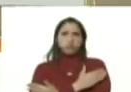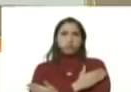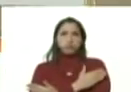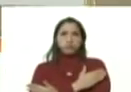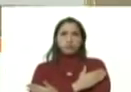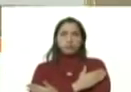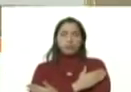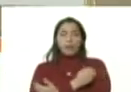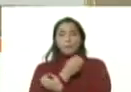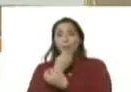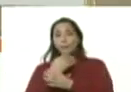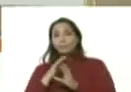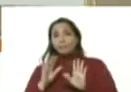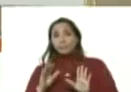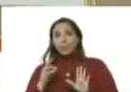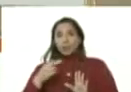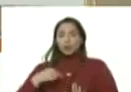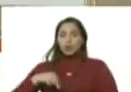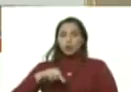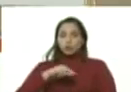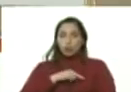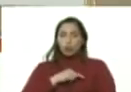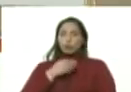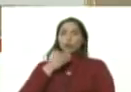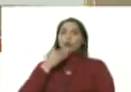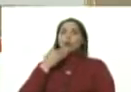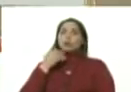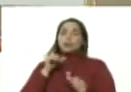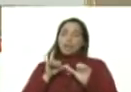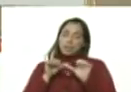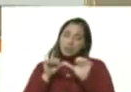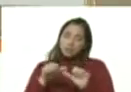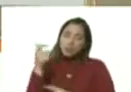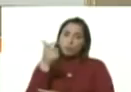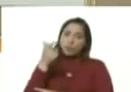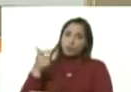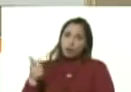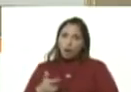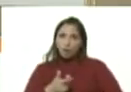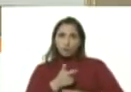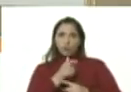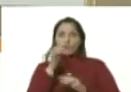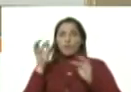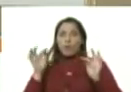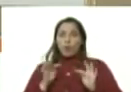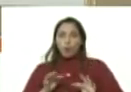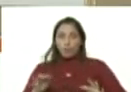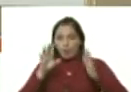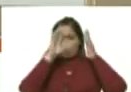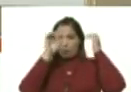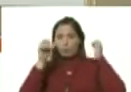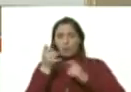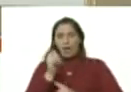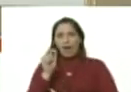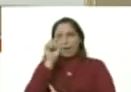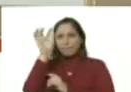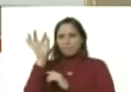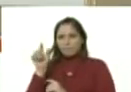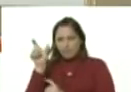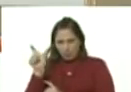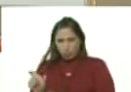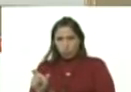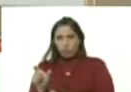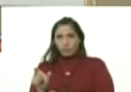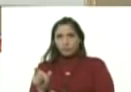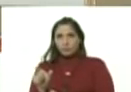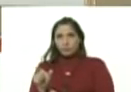embargo nosotros seguimos buscando opciones diplomáticas. Hay una figura en esta convención,